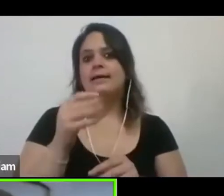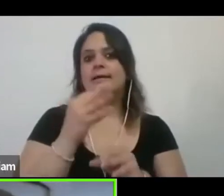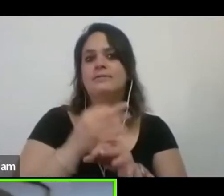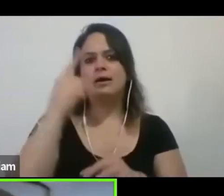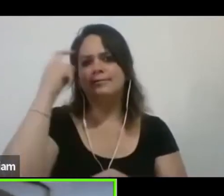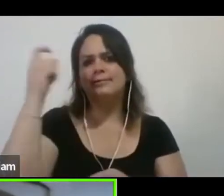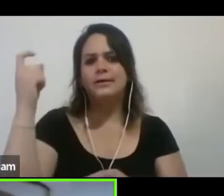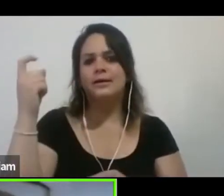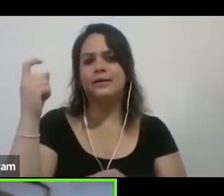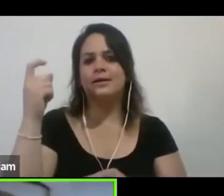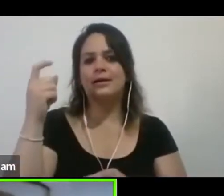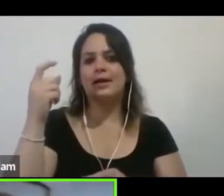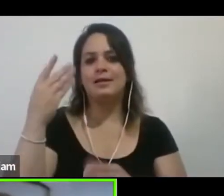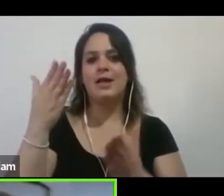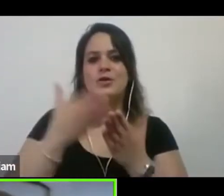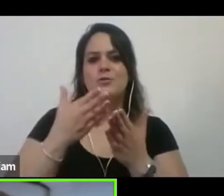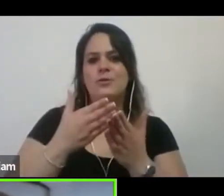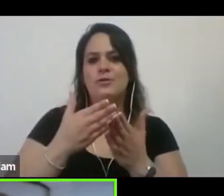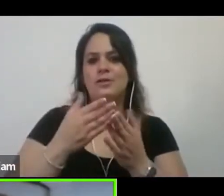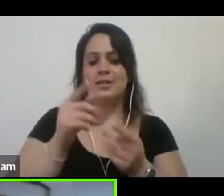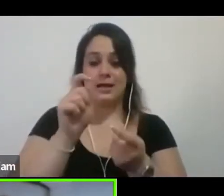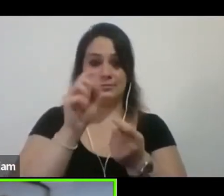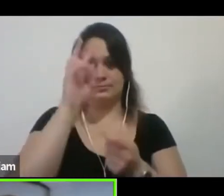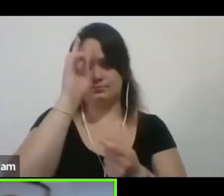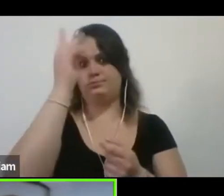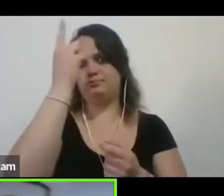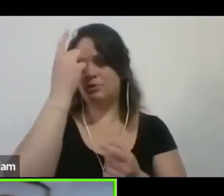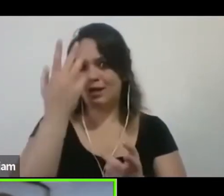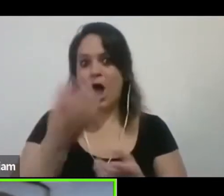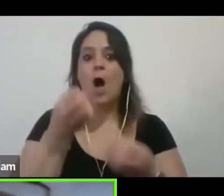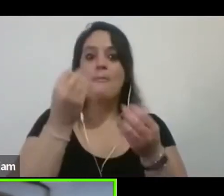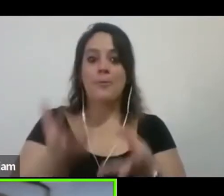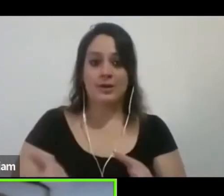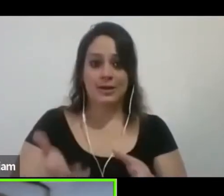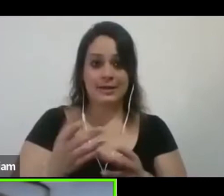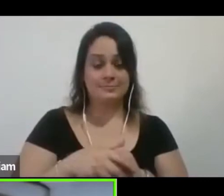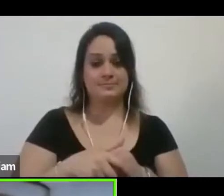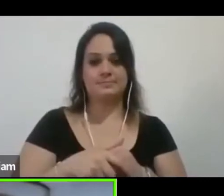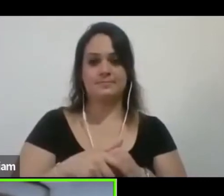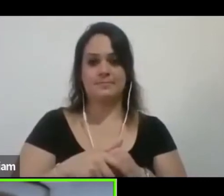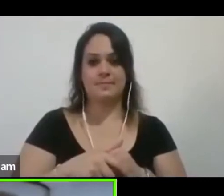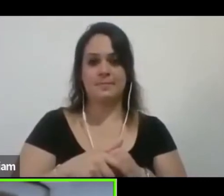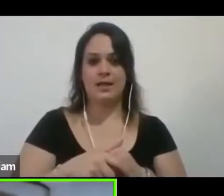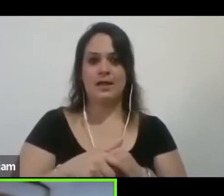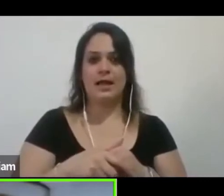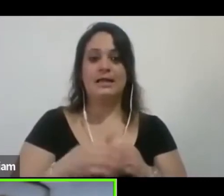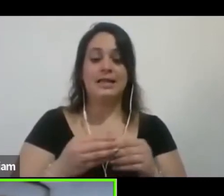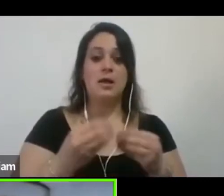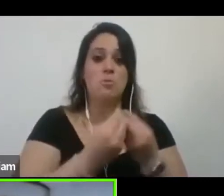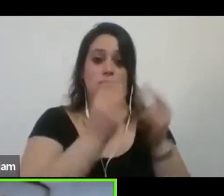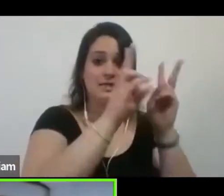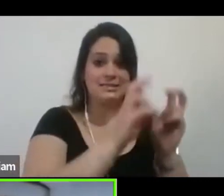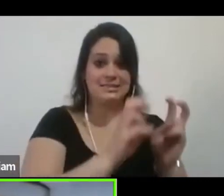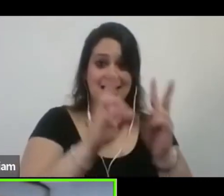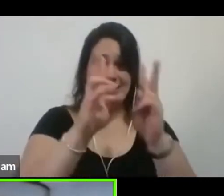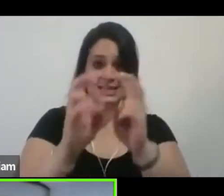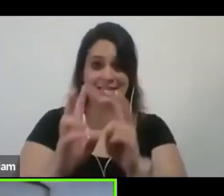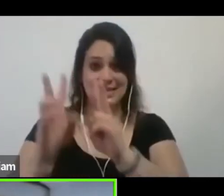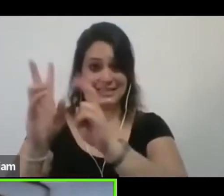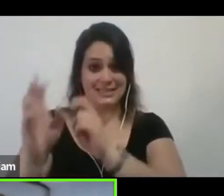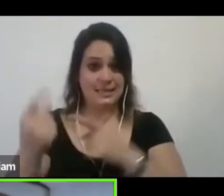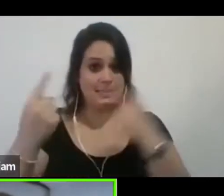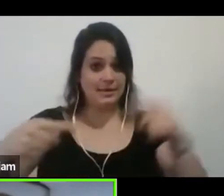de epistemología convergente. ¿Por qué? Y porque toma aportes de varias ciencias, de varias